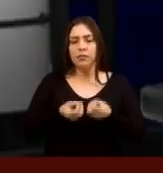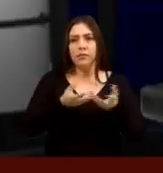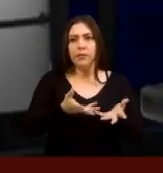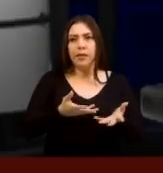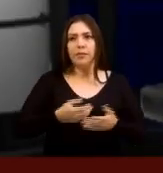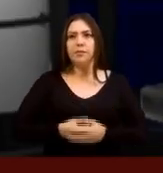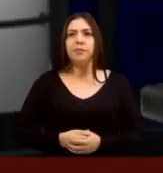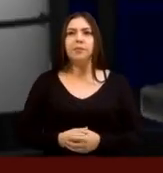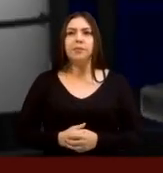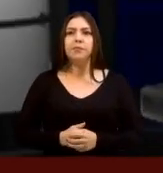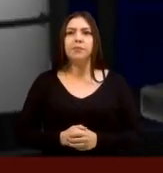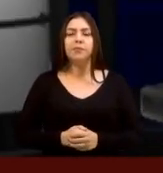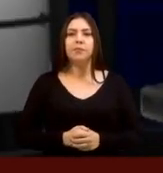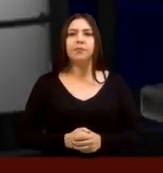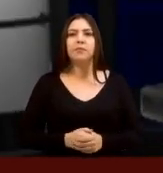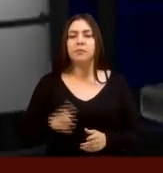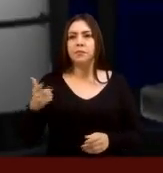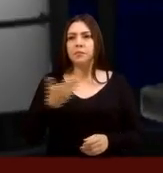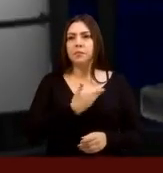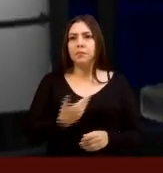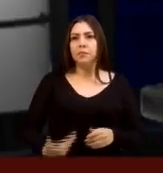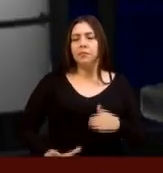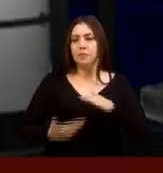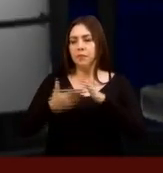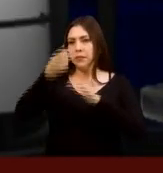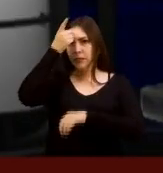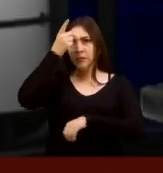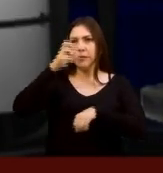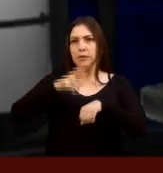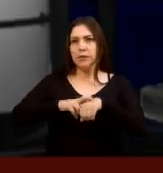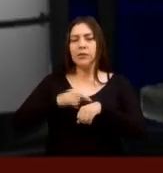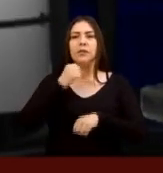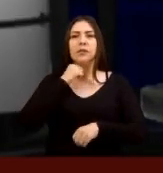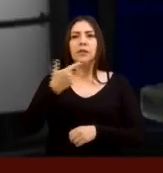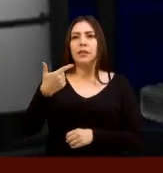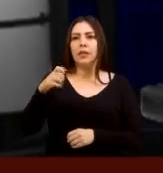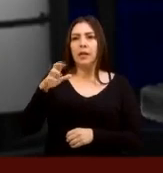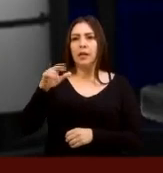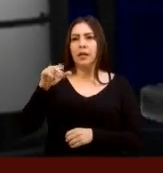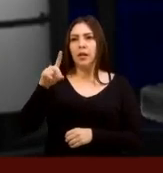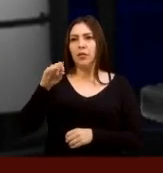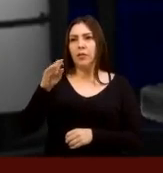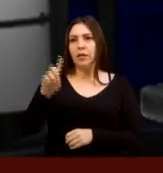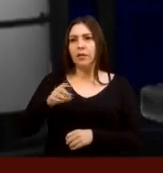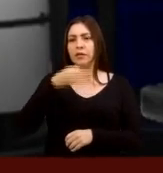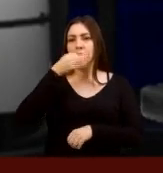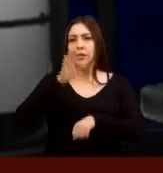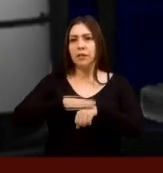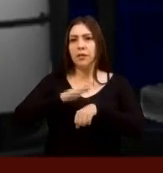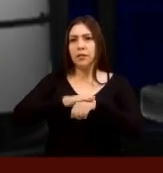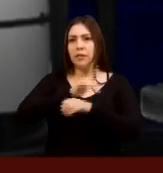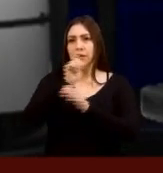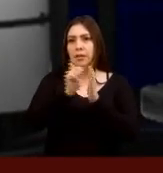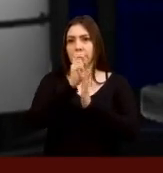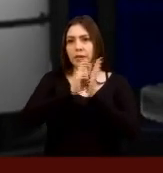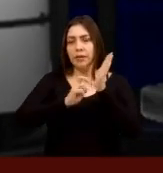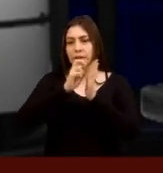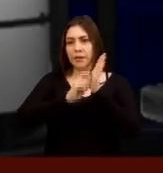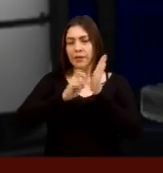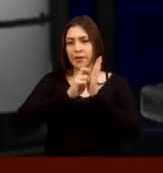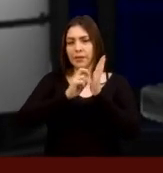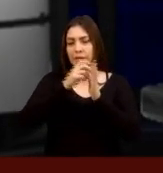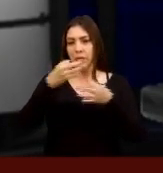En respuesta al presidente de la mesa directiva, el senador Gerardo Fernández Noroña recordó que la reforma al Poder Judicial se ha sometido a una